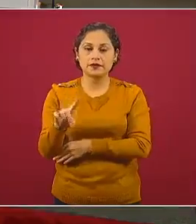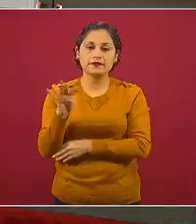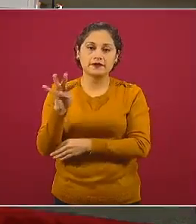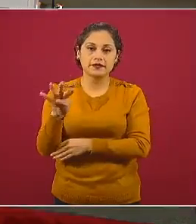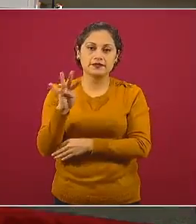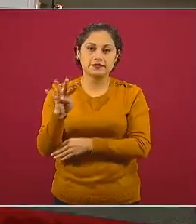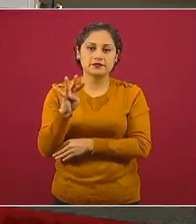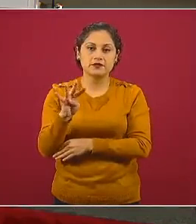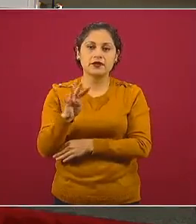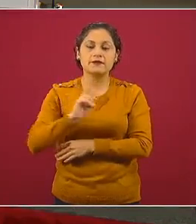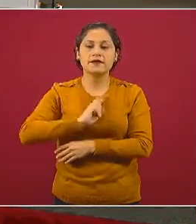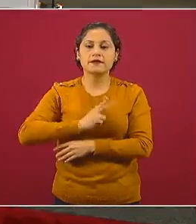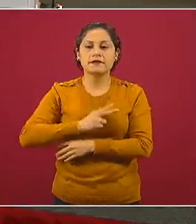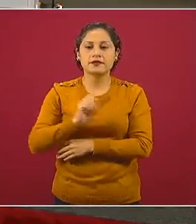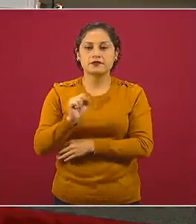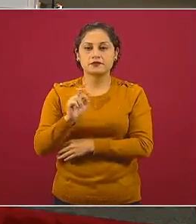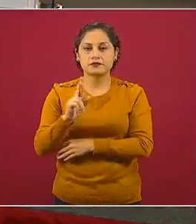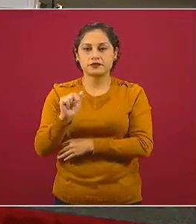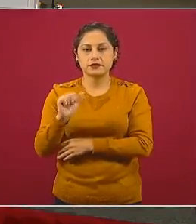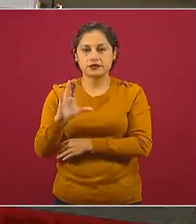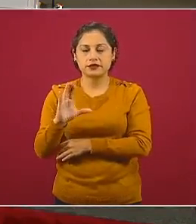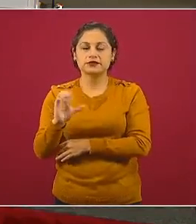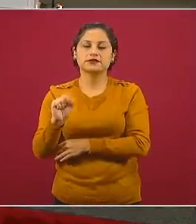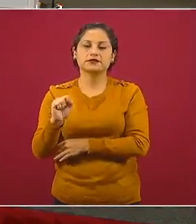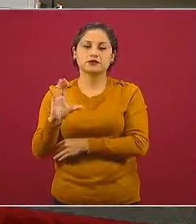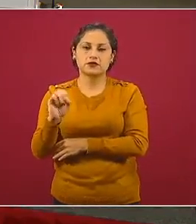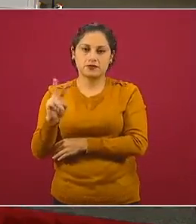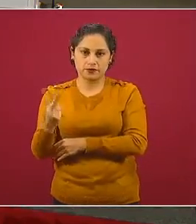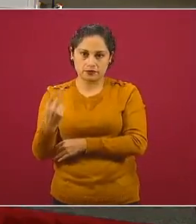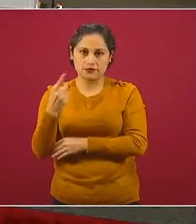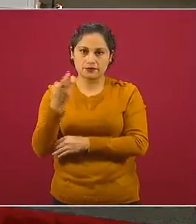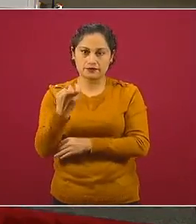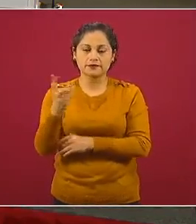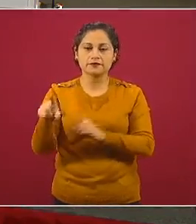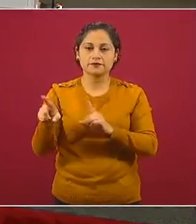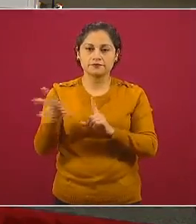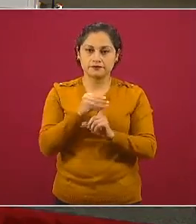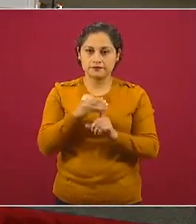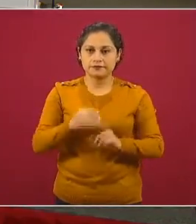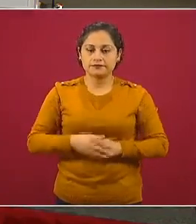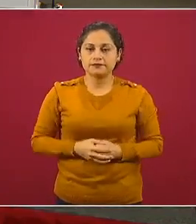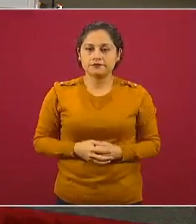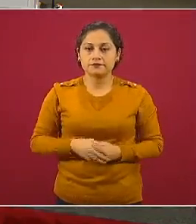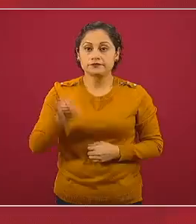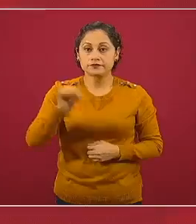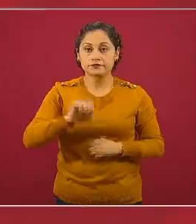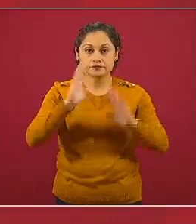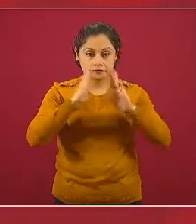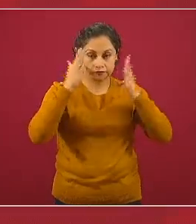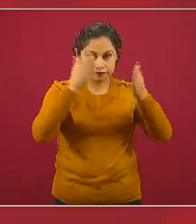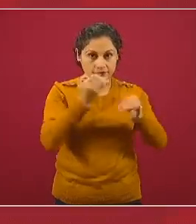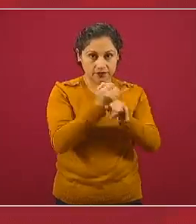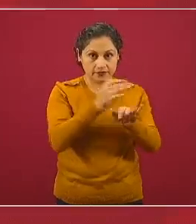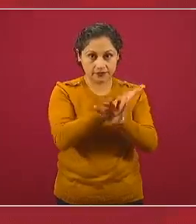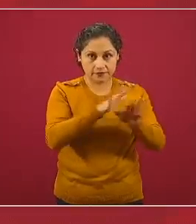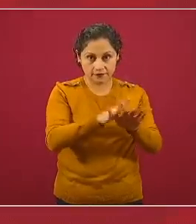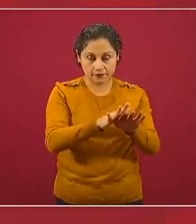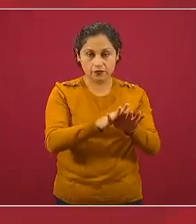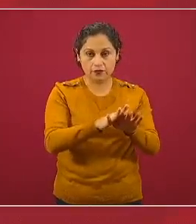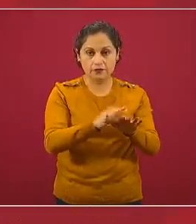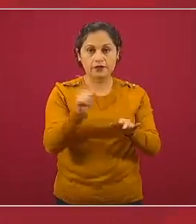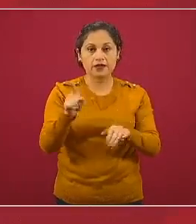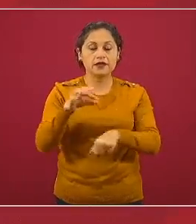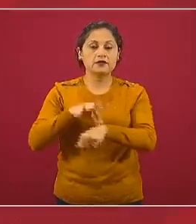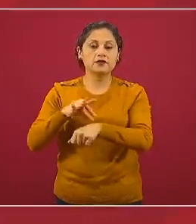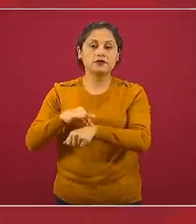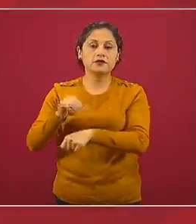nuevo coronavirus SARS-CoV-2. Hoy nos vamos a centrar en dos aspectos. El primero es el informe técnico que presentará el doctor José